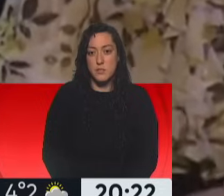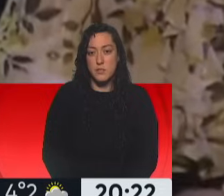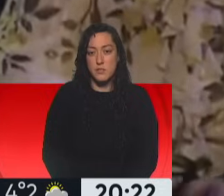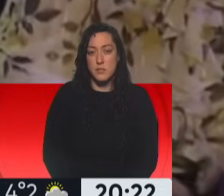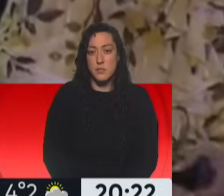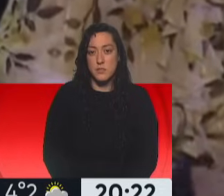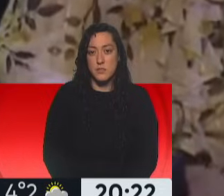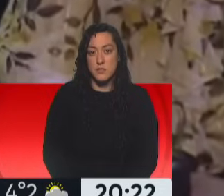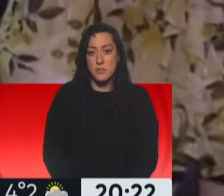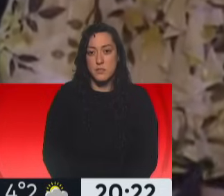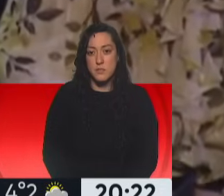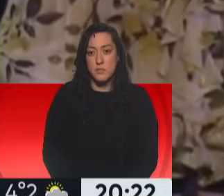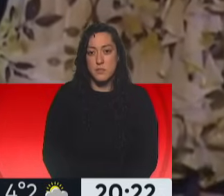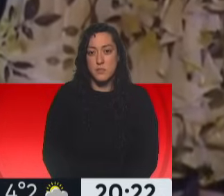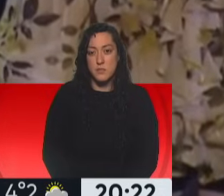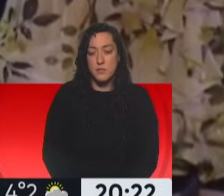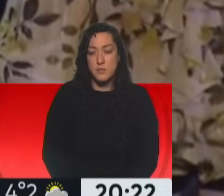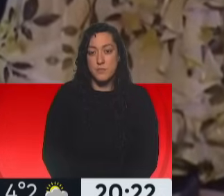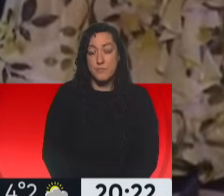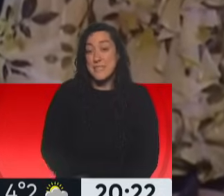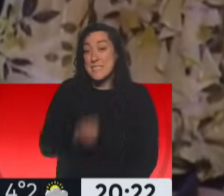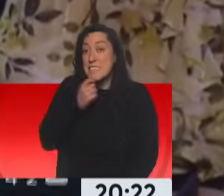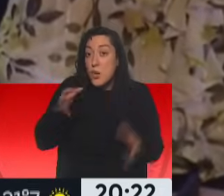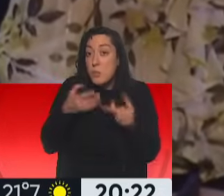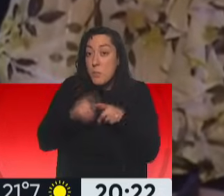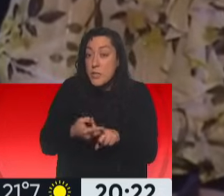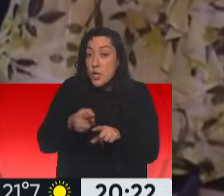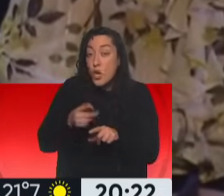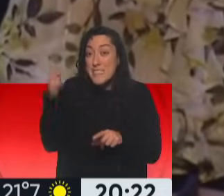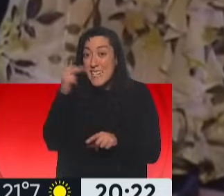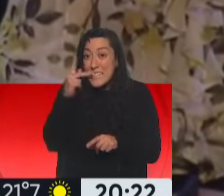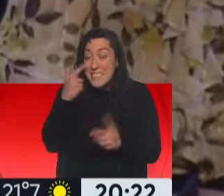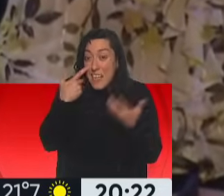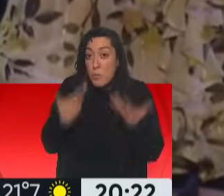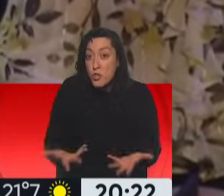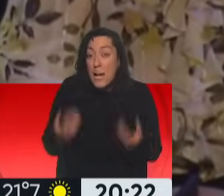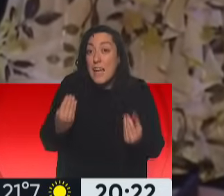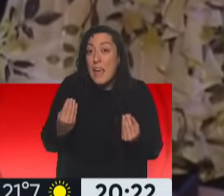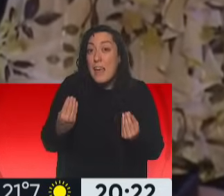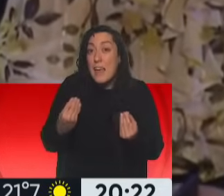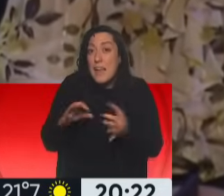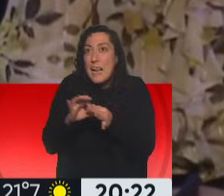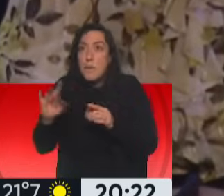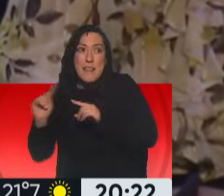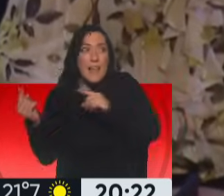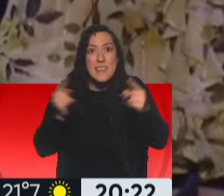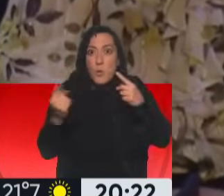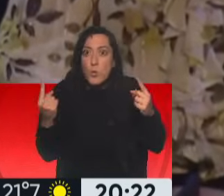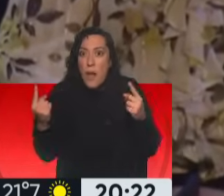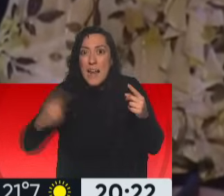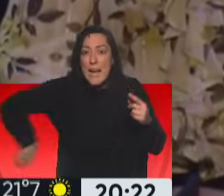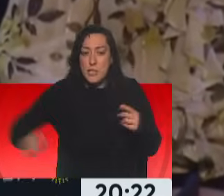De hecho, si hay algo que el kirchnerismo ha demostrado es que cualquier atisbo de libertad individual les